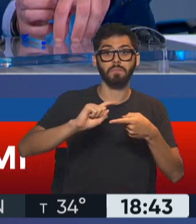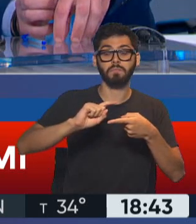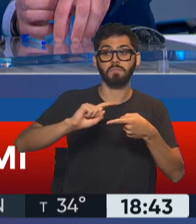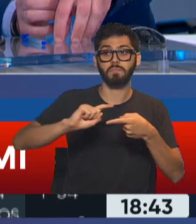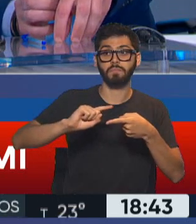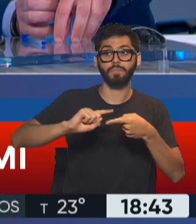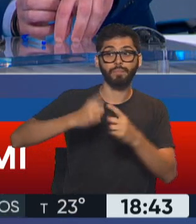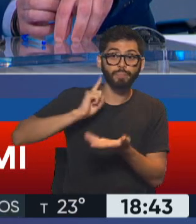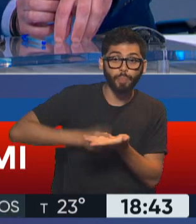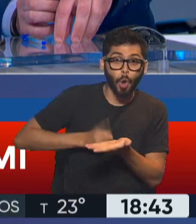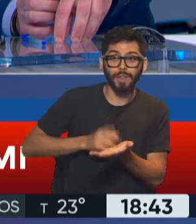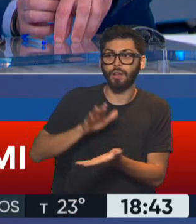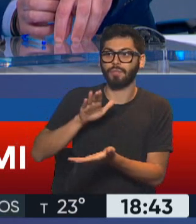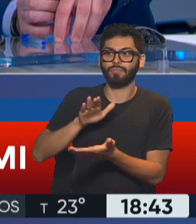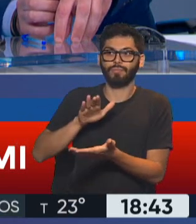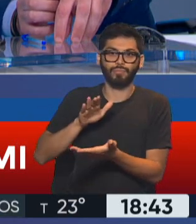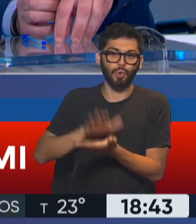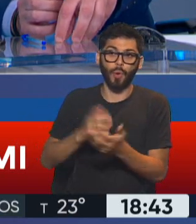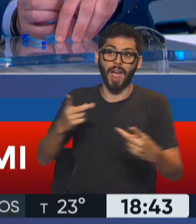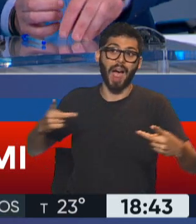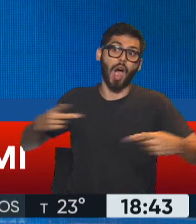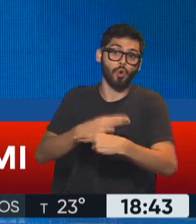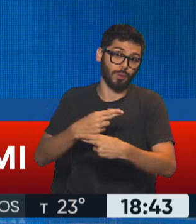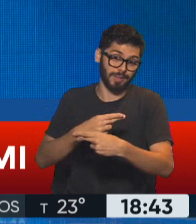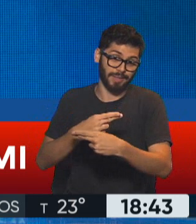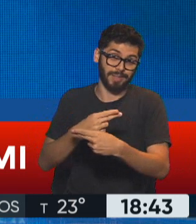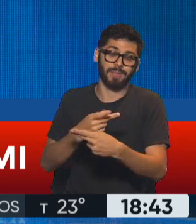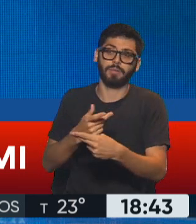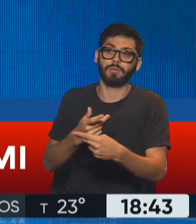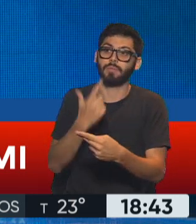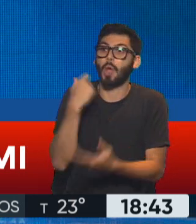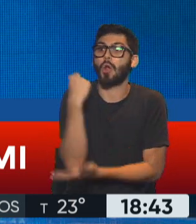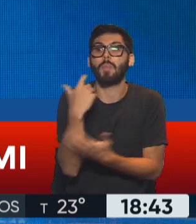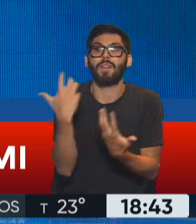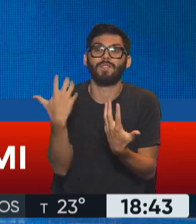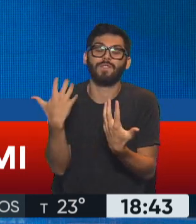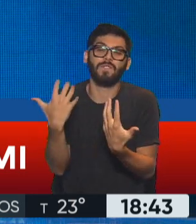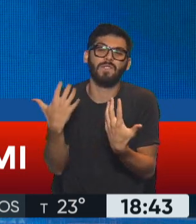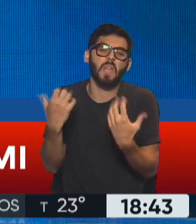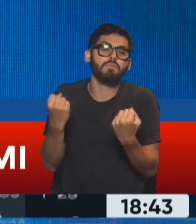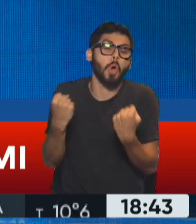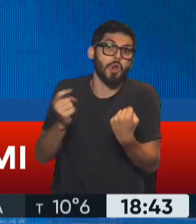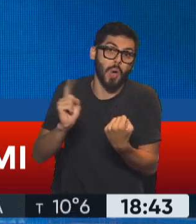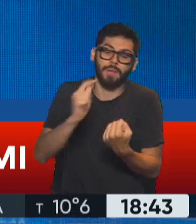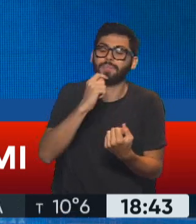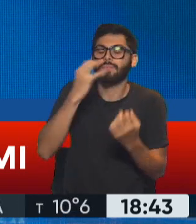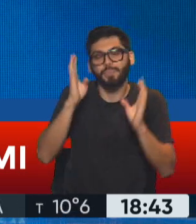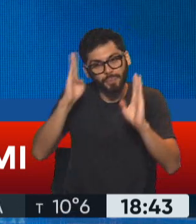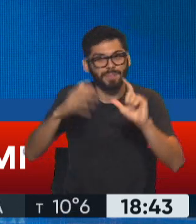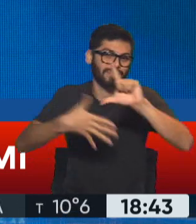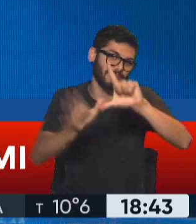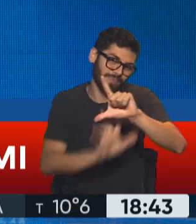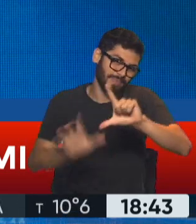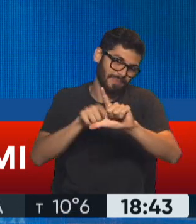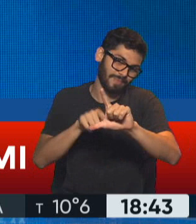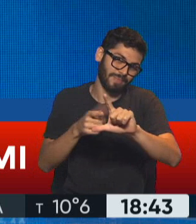influyen sobre todo en las economías más débiles. Lógicamente estaba dando un discurso enfocado en la situación regional por el